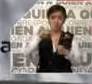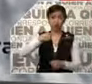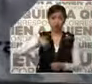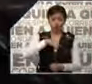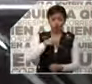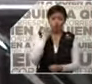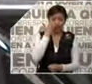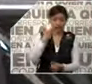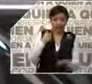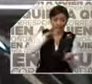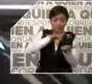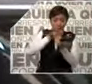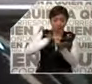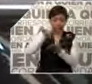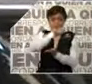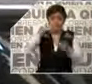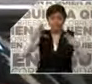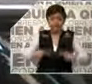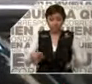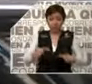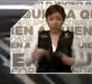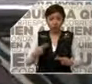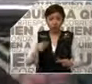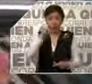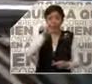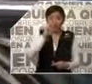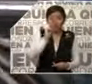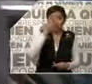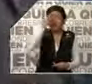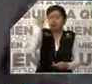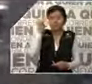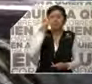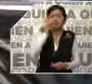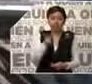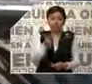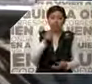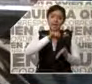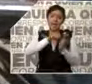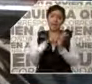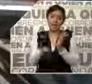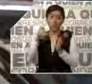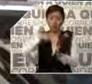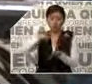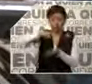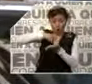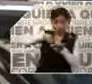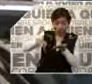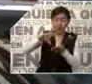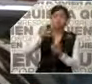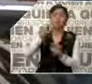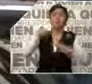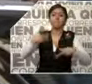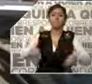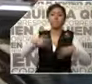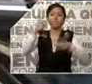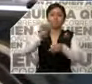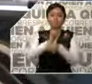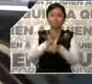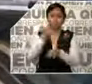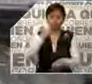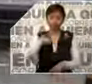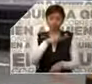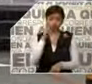la ciudadanía que desconoce el hecho de que precisamente al comprar o vender un vehículo hay que